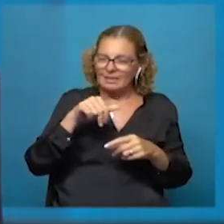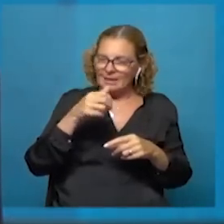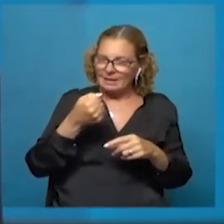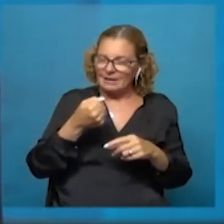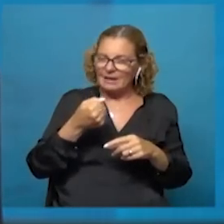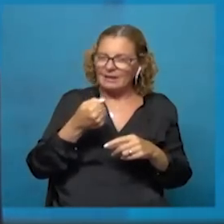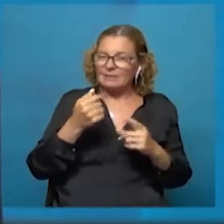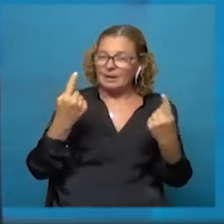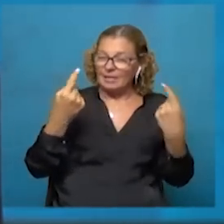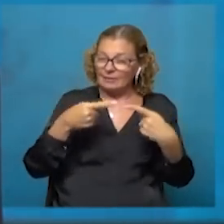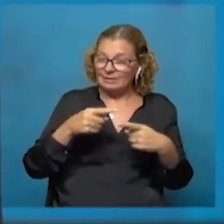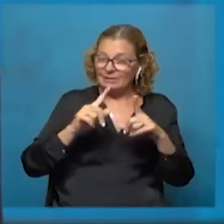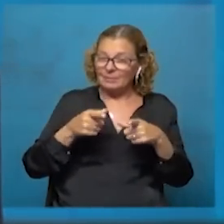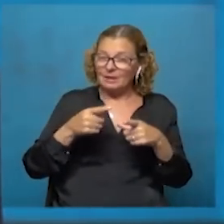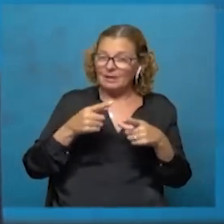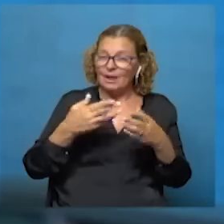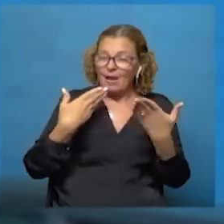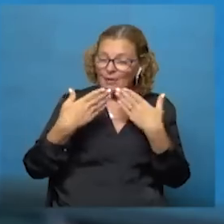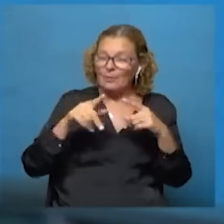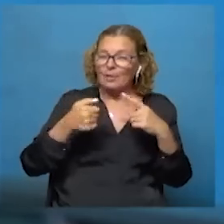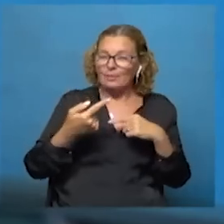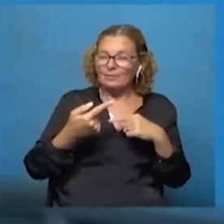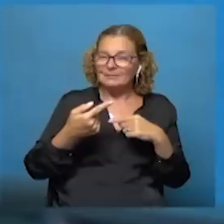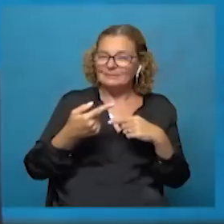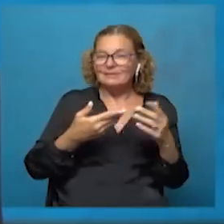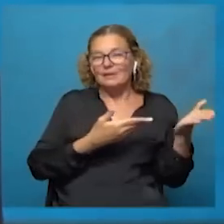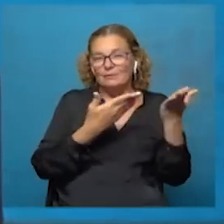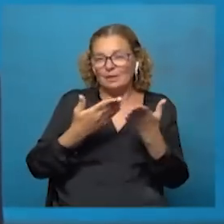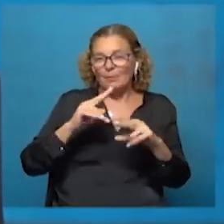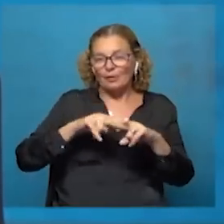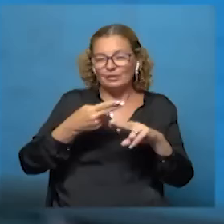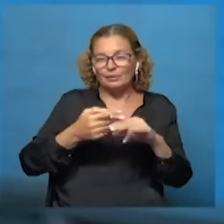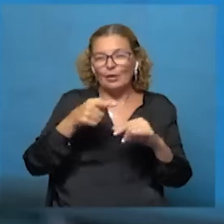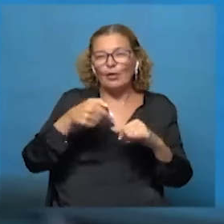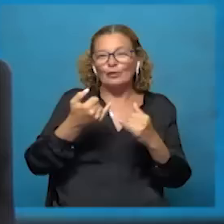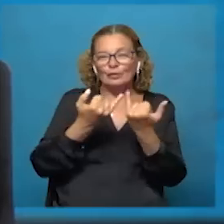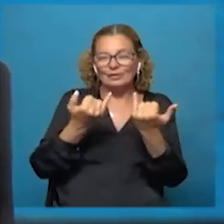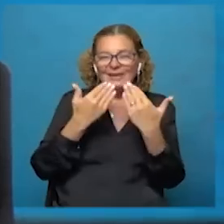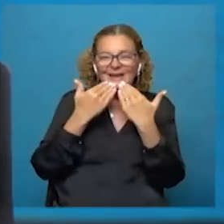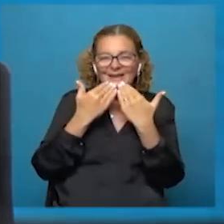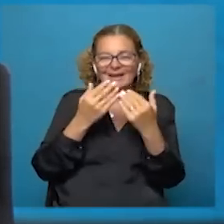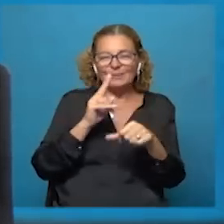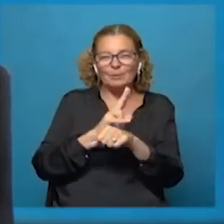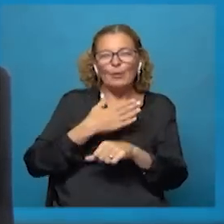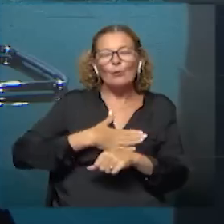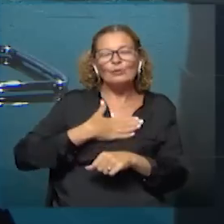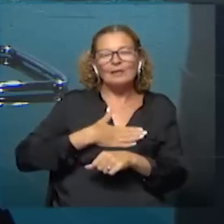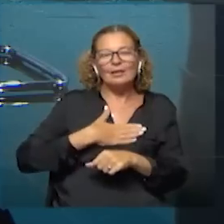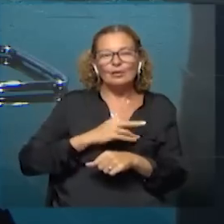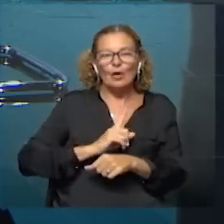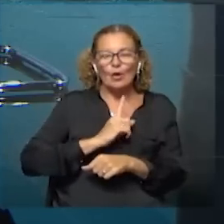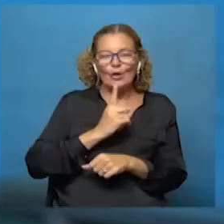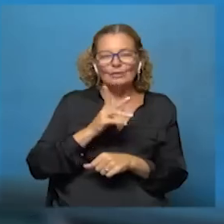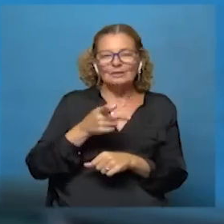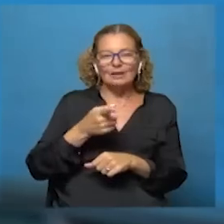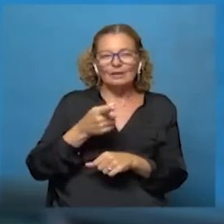ya está para debatir hace que le hacemos en otro momento te parece Así será te invitamos y charlamos otro día cuando vos quieras Gracias por la visita gustazo y un honor